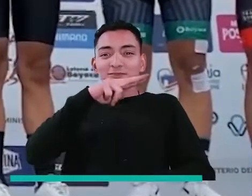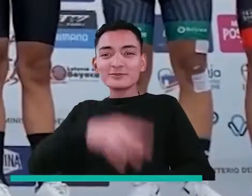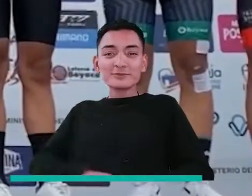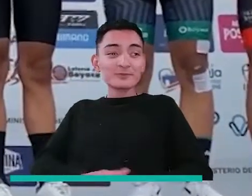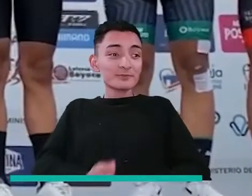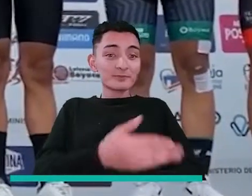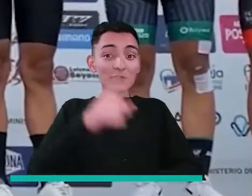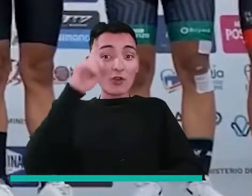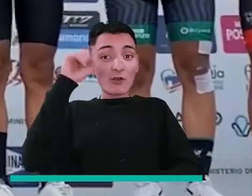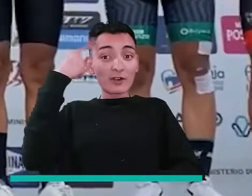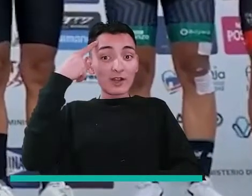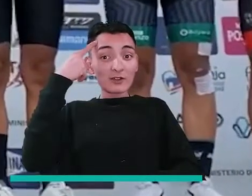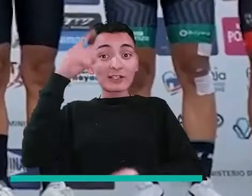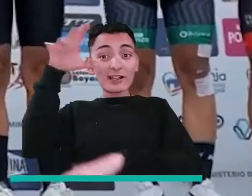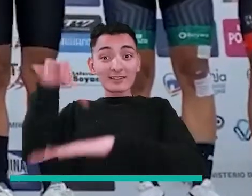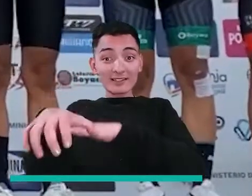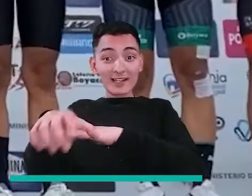Quintana,